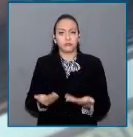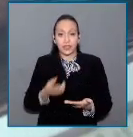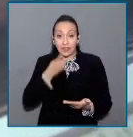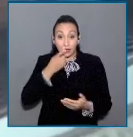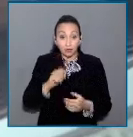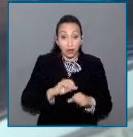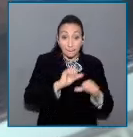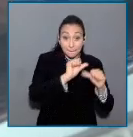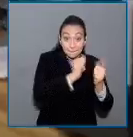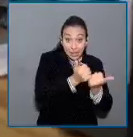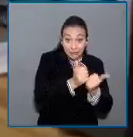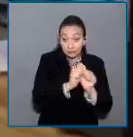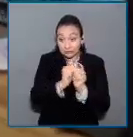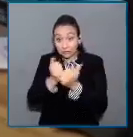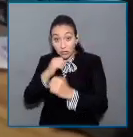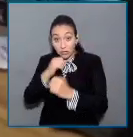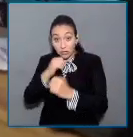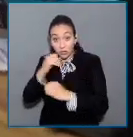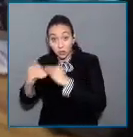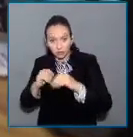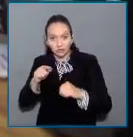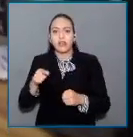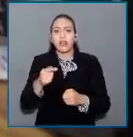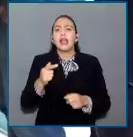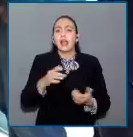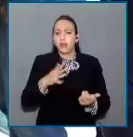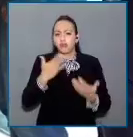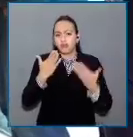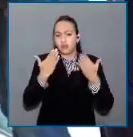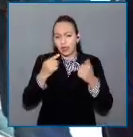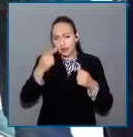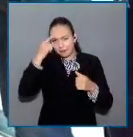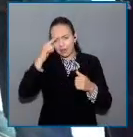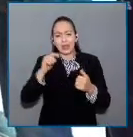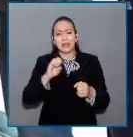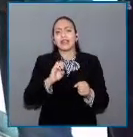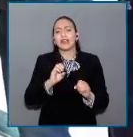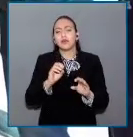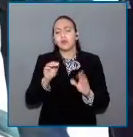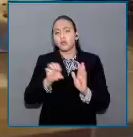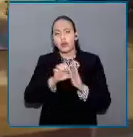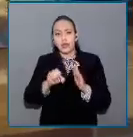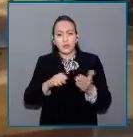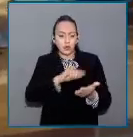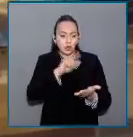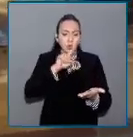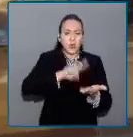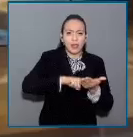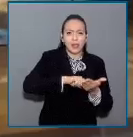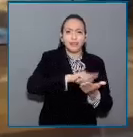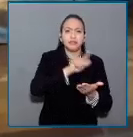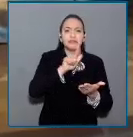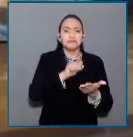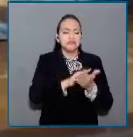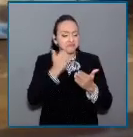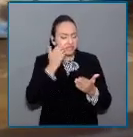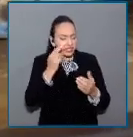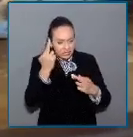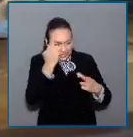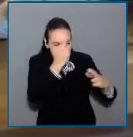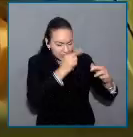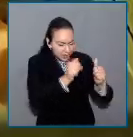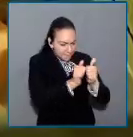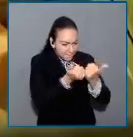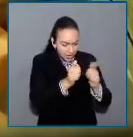bien de primera necesidad, especialmente intensa, al que la ley fiscal haya querido tratar de una manera distinta y